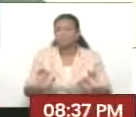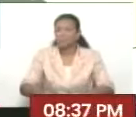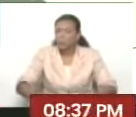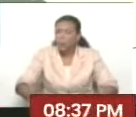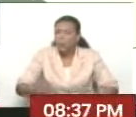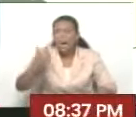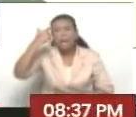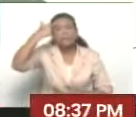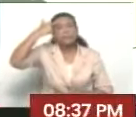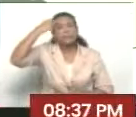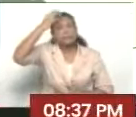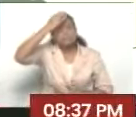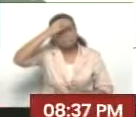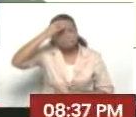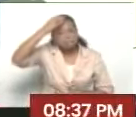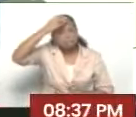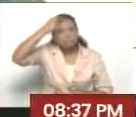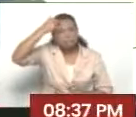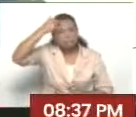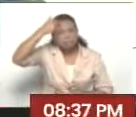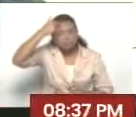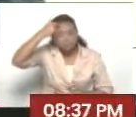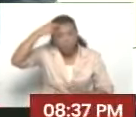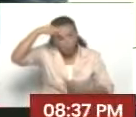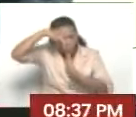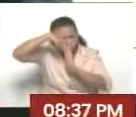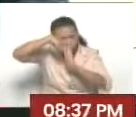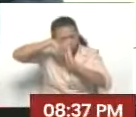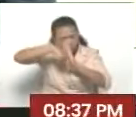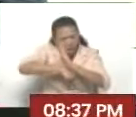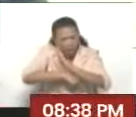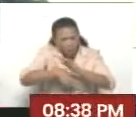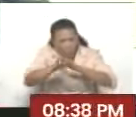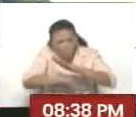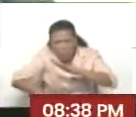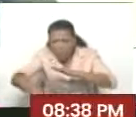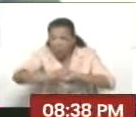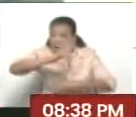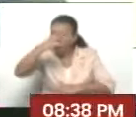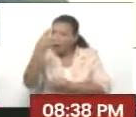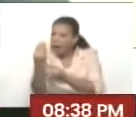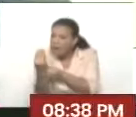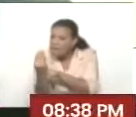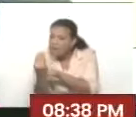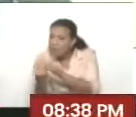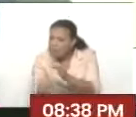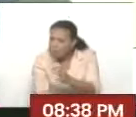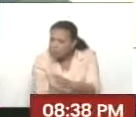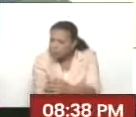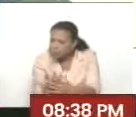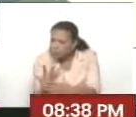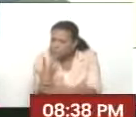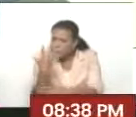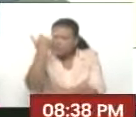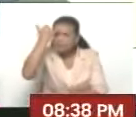una conciencia y desde la profundidad del África va naciendo la